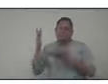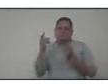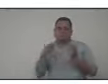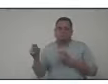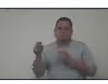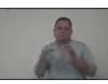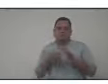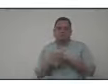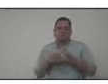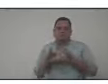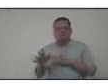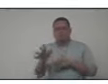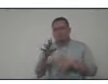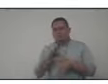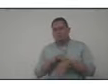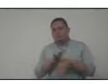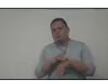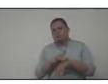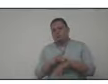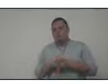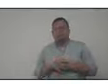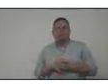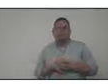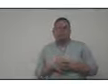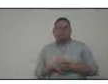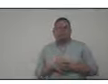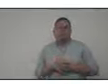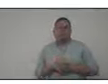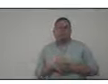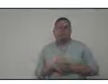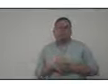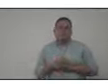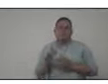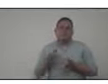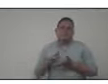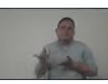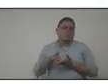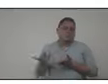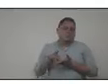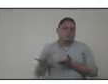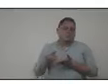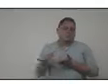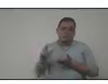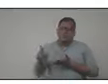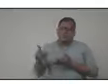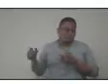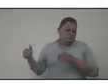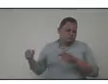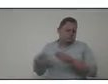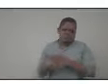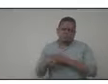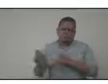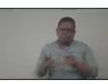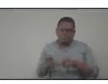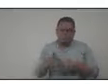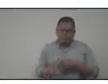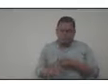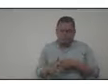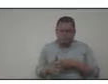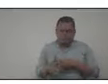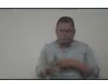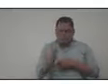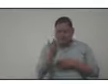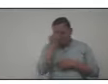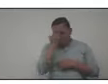el acceso allá a los servicios de salud de urgencias porque ya ingresó, fue cuando se le presentó la